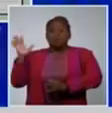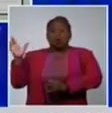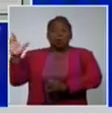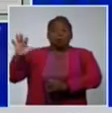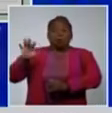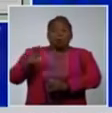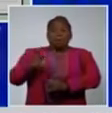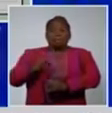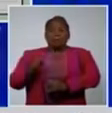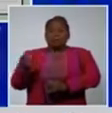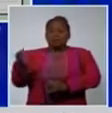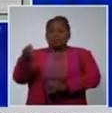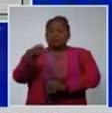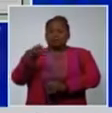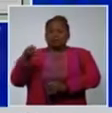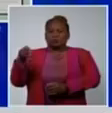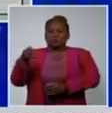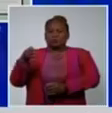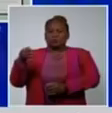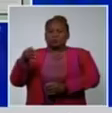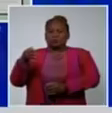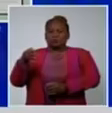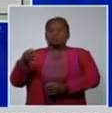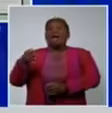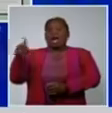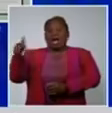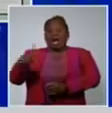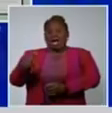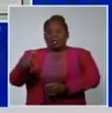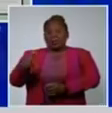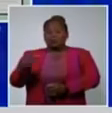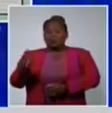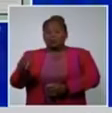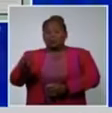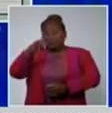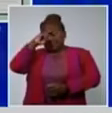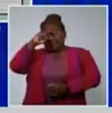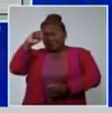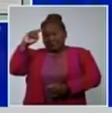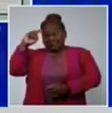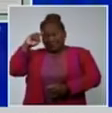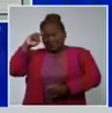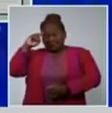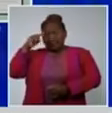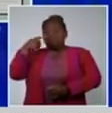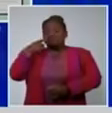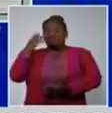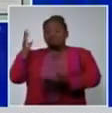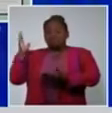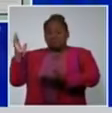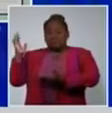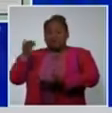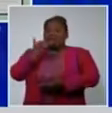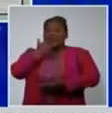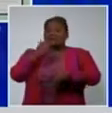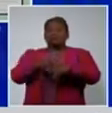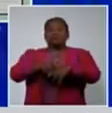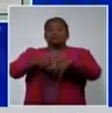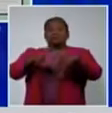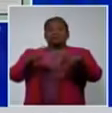como natural el jatibonico y sancti spíritus cabecera con las tasas más elevadas